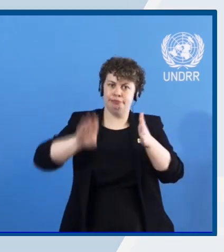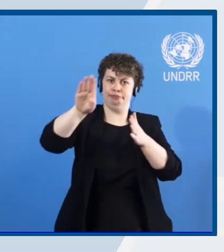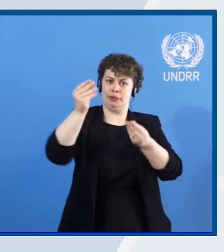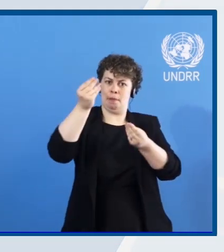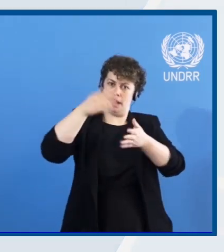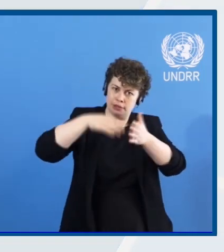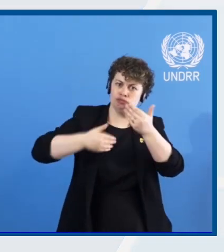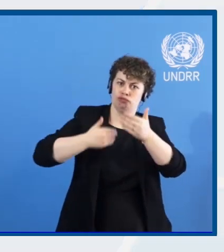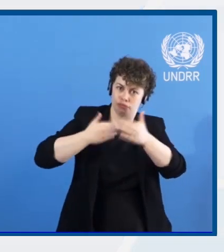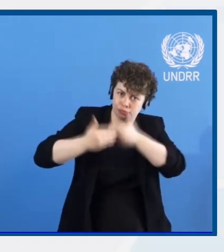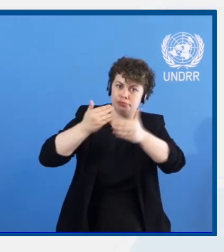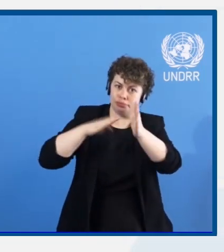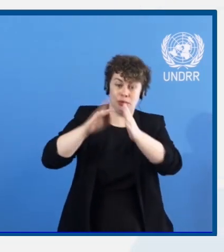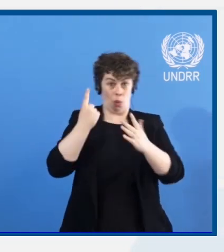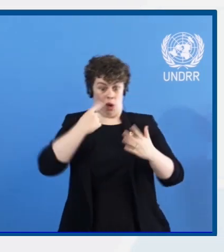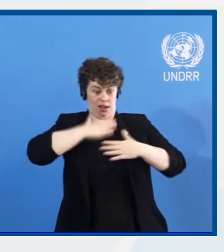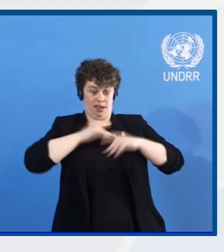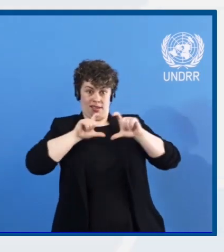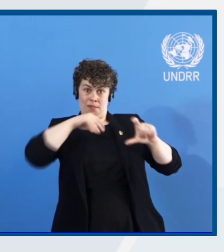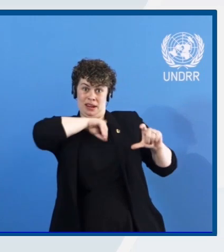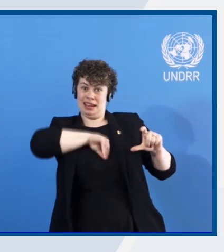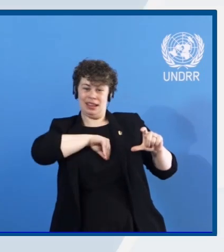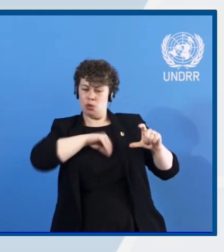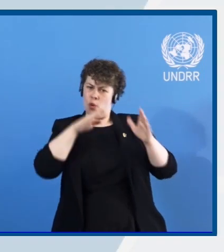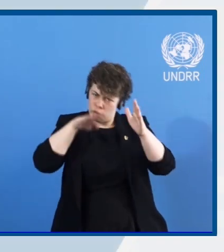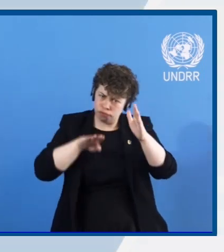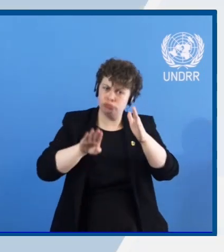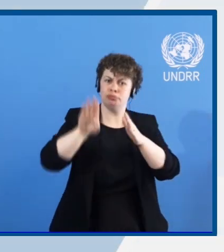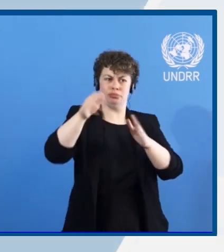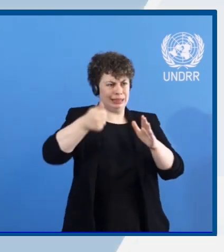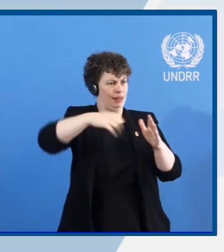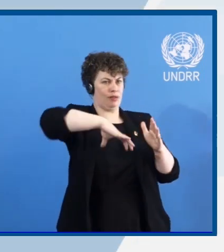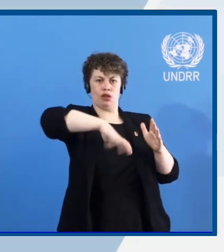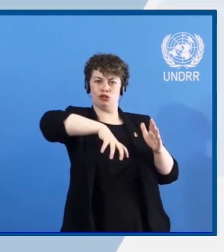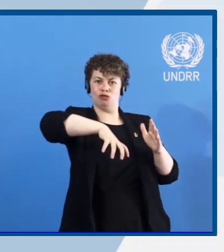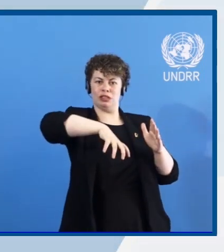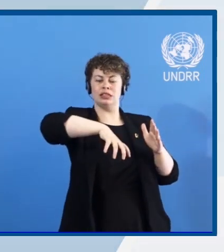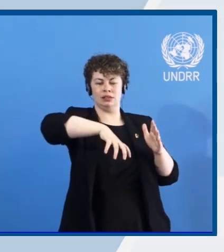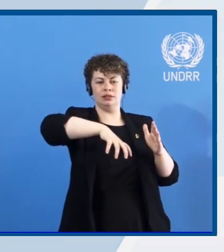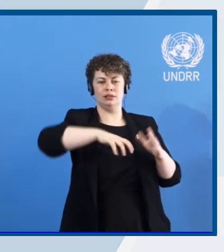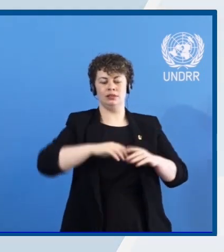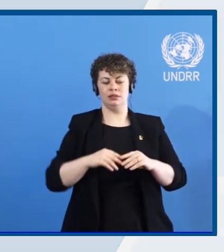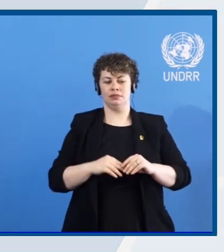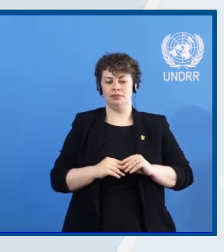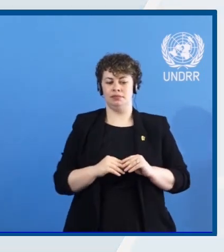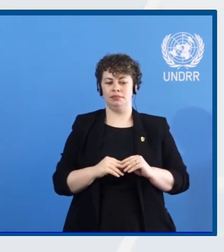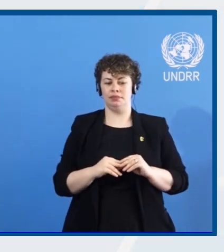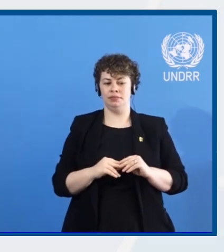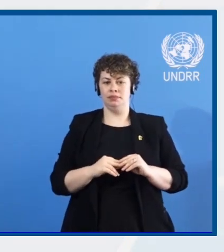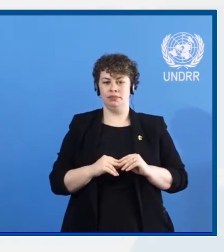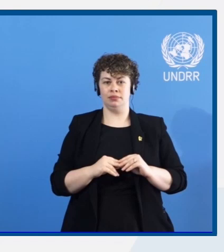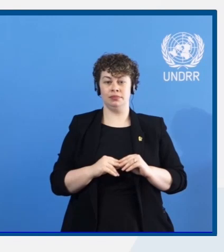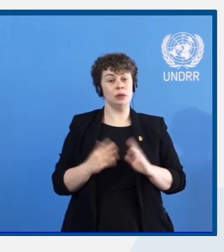del sector productivo se plantea esto, se plantea bajo un concepto básicamente de continuidad de negocio y de